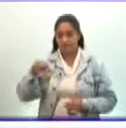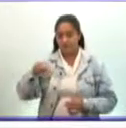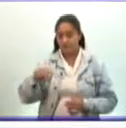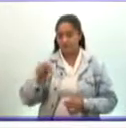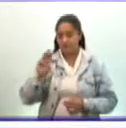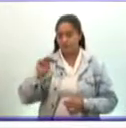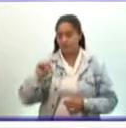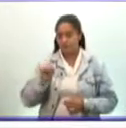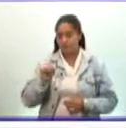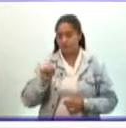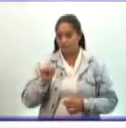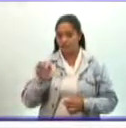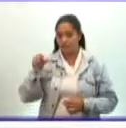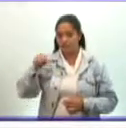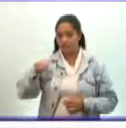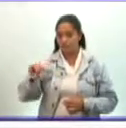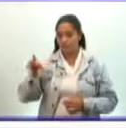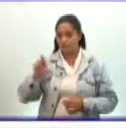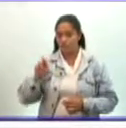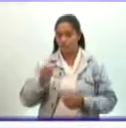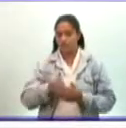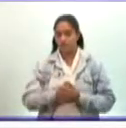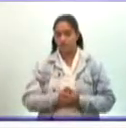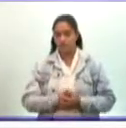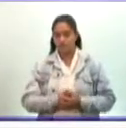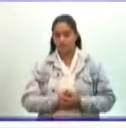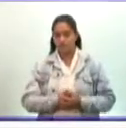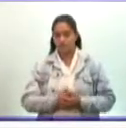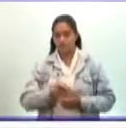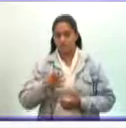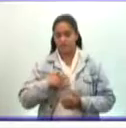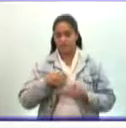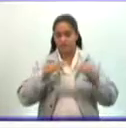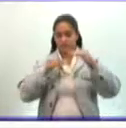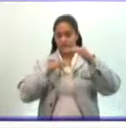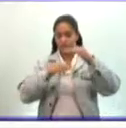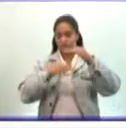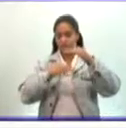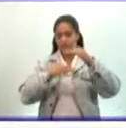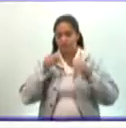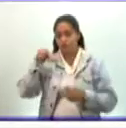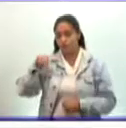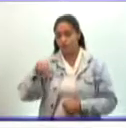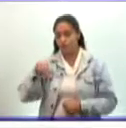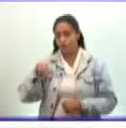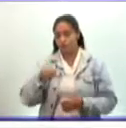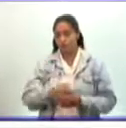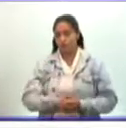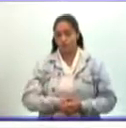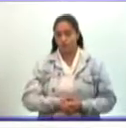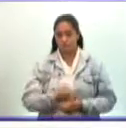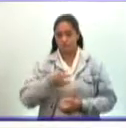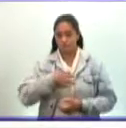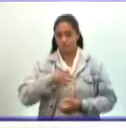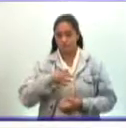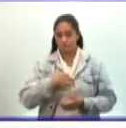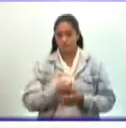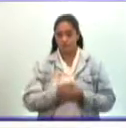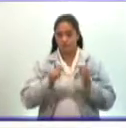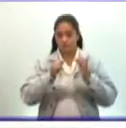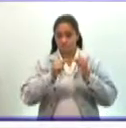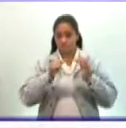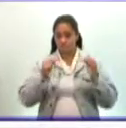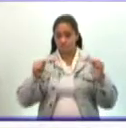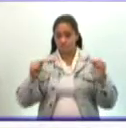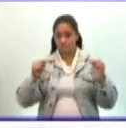y QR que tienen el origen común Q. Y tenemos los segmentos